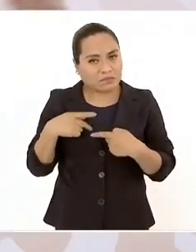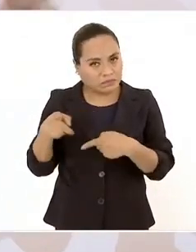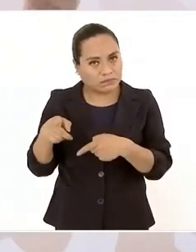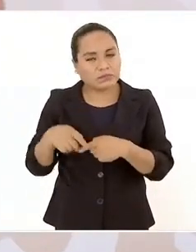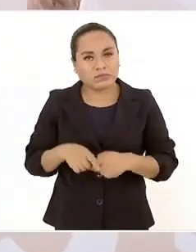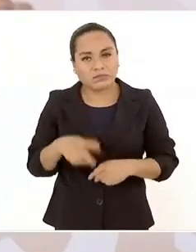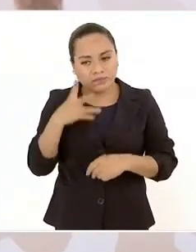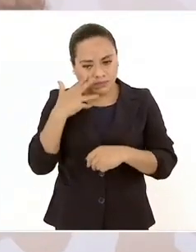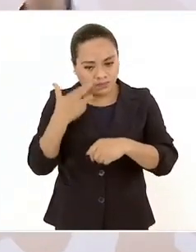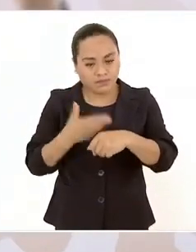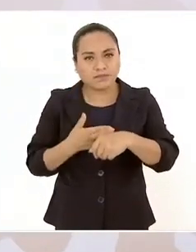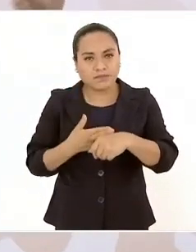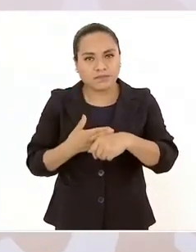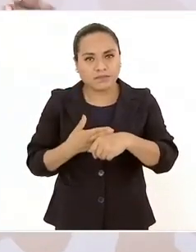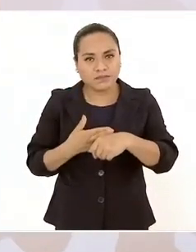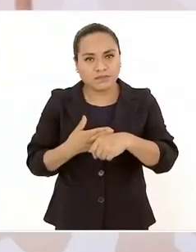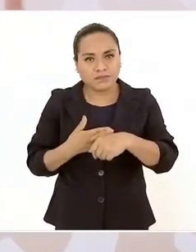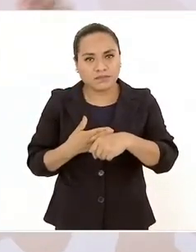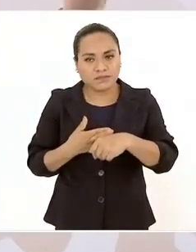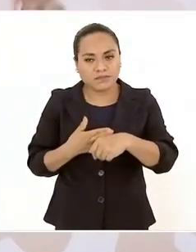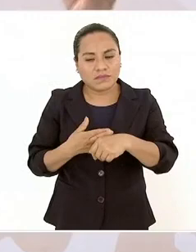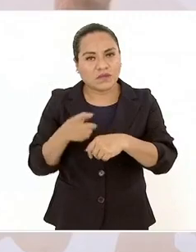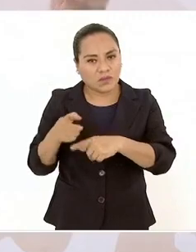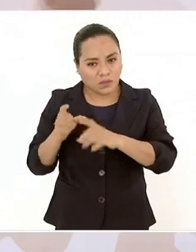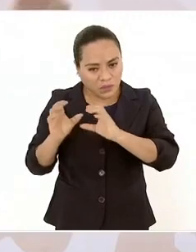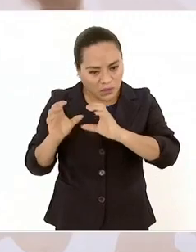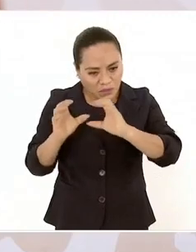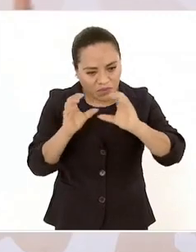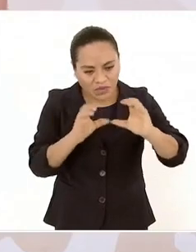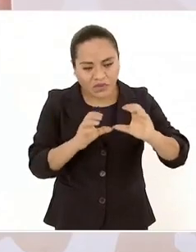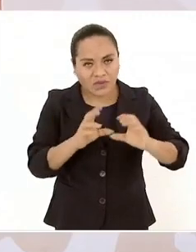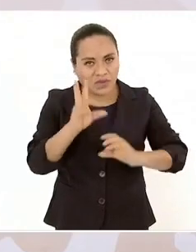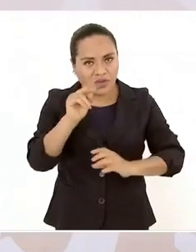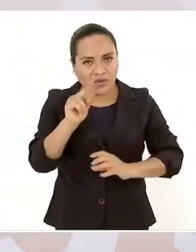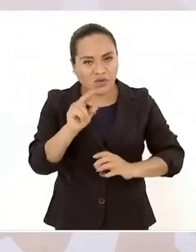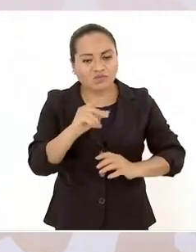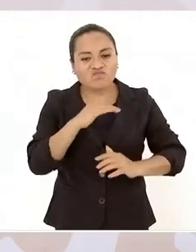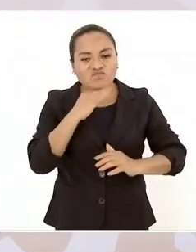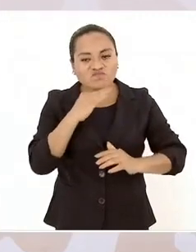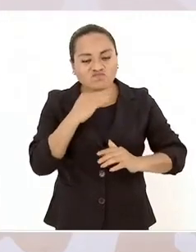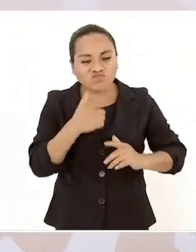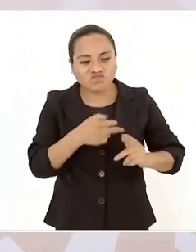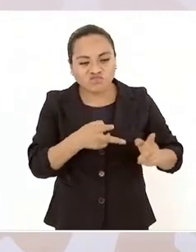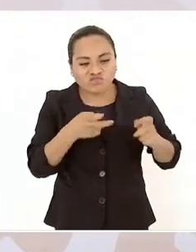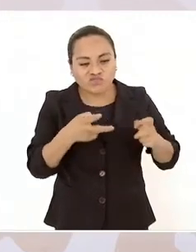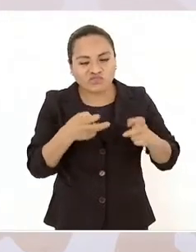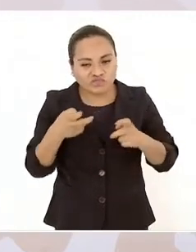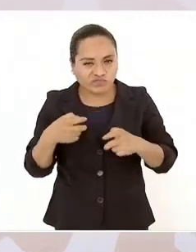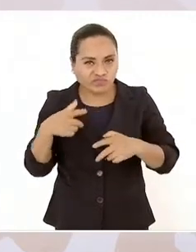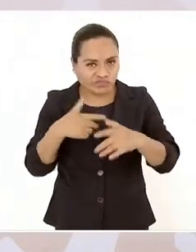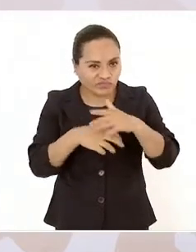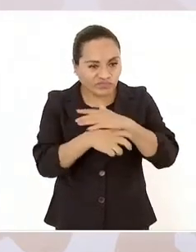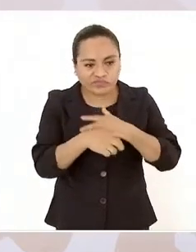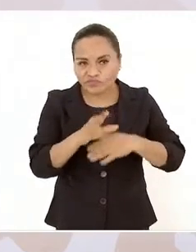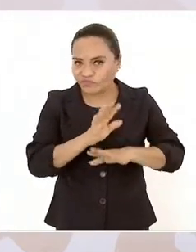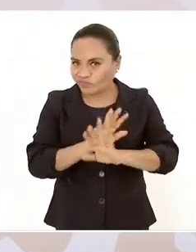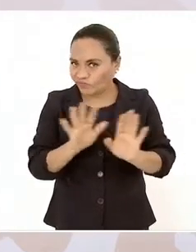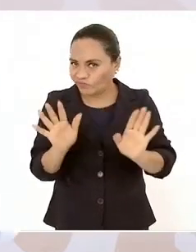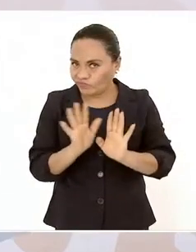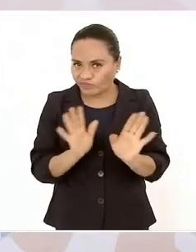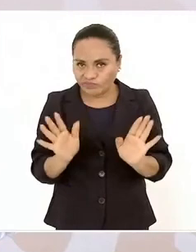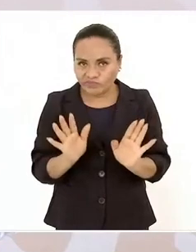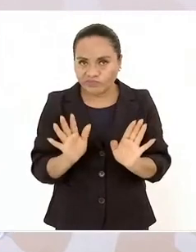el que está encargado de cuidar de que no haya corrupción en el gobierno. Y al mismo